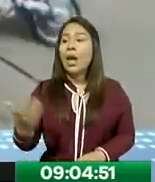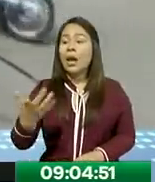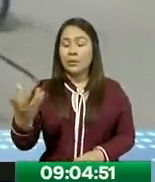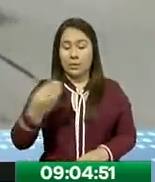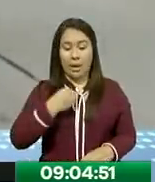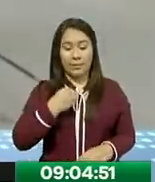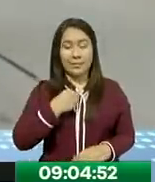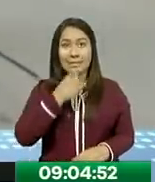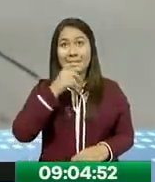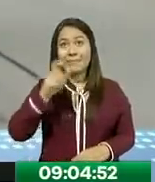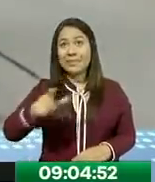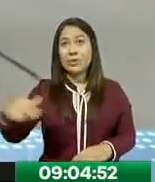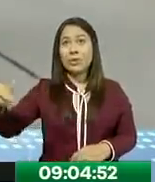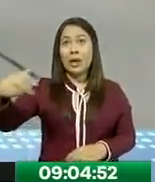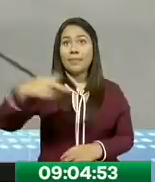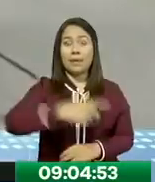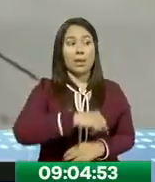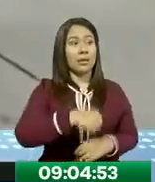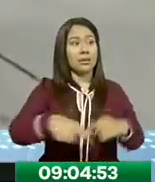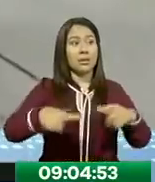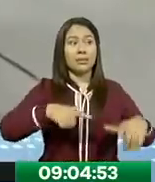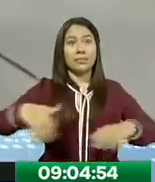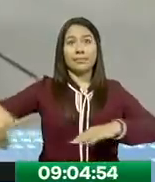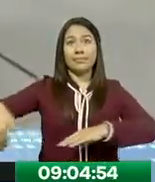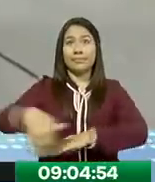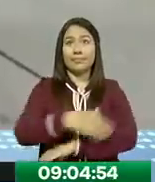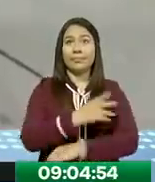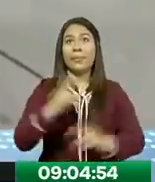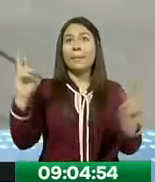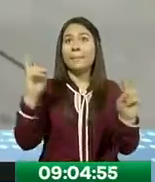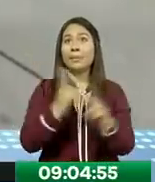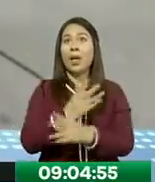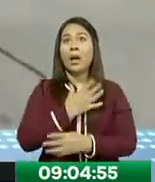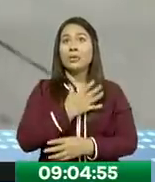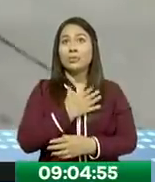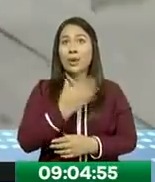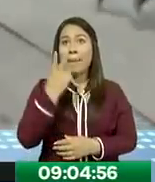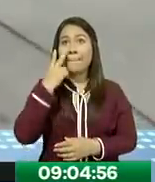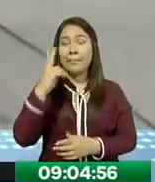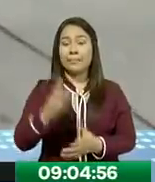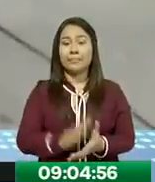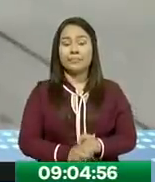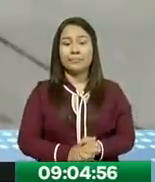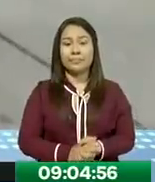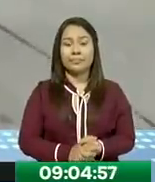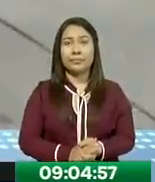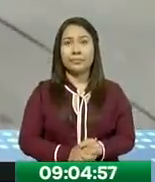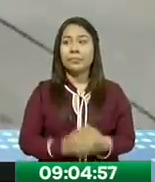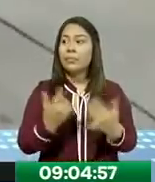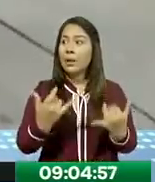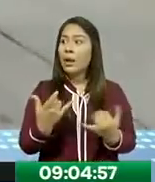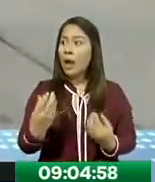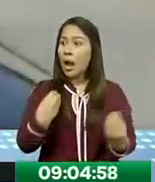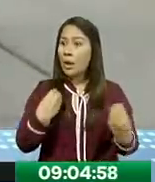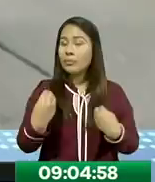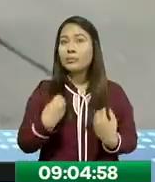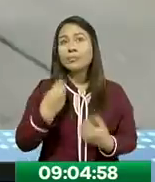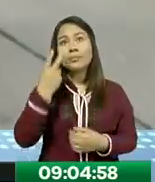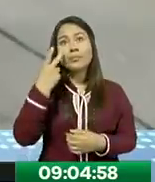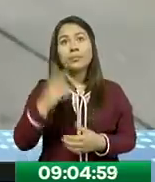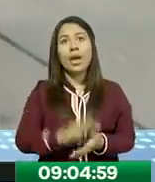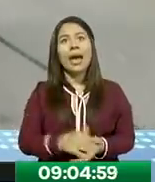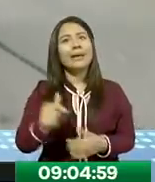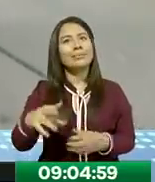los peatones de este sector. Buen día, coronel. Buen día. Tal como le indicaba, nosotros tenemos acá un parque que prácticamente es un foco generador